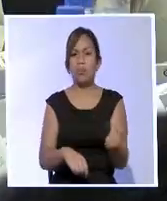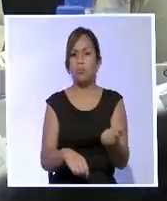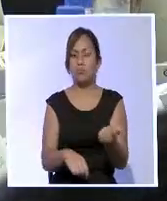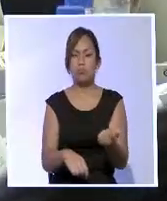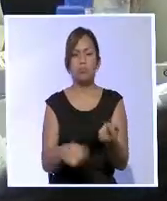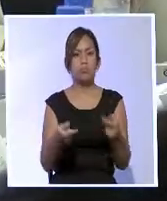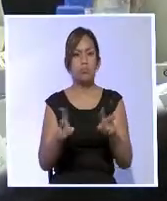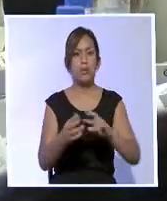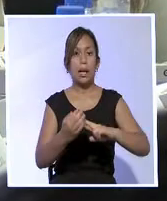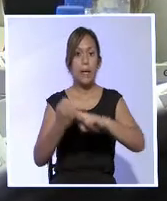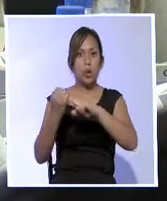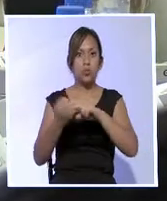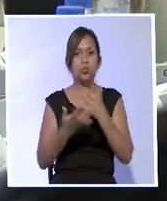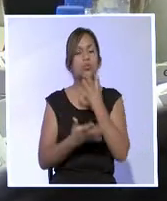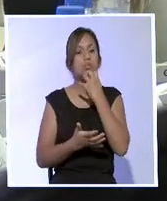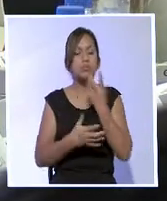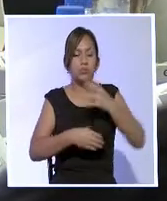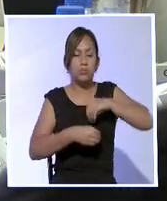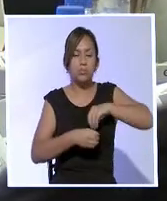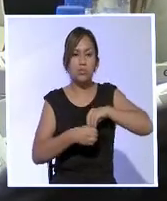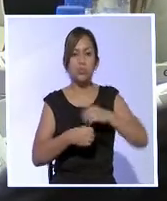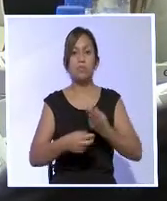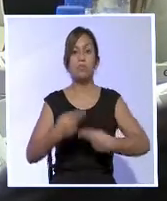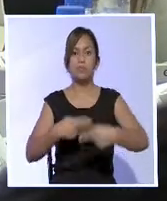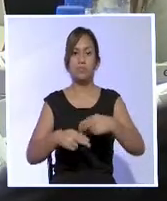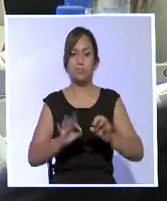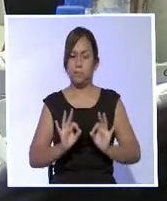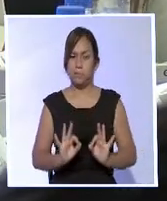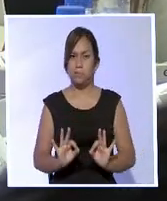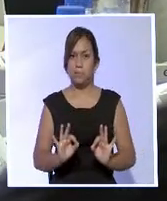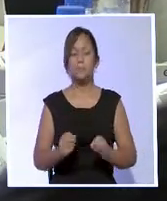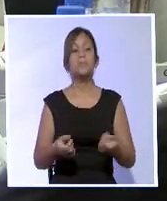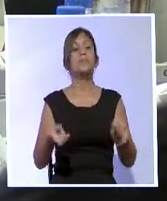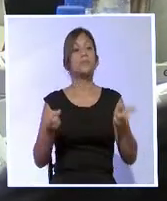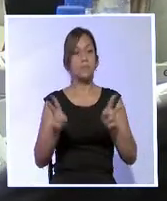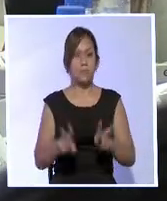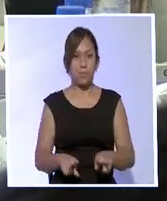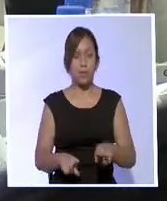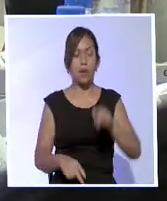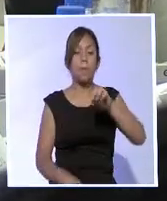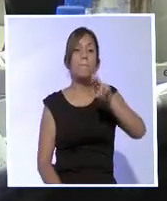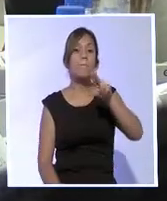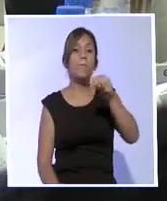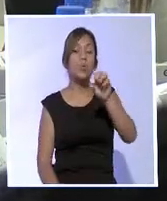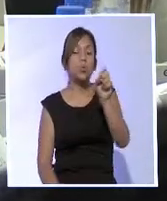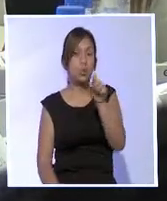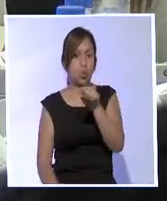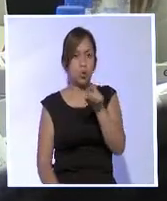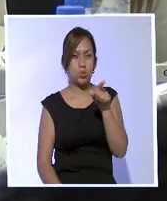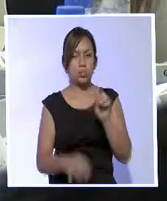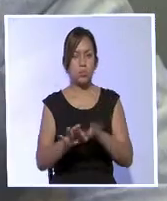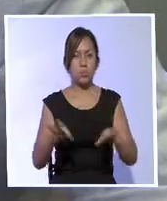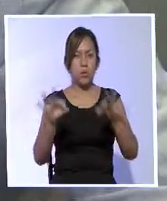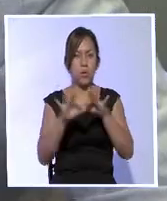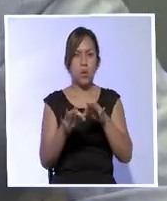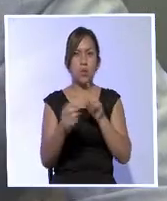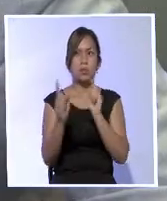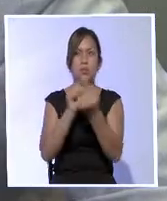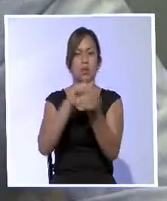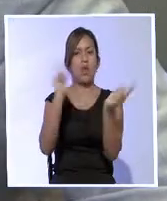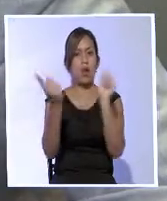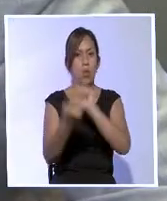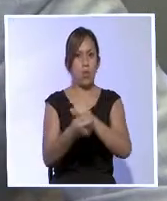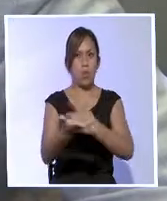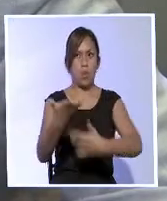e incentivar a los emprendedores el titular de la comisión pabel muñoz destacó la importancia de este tipo de encuentros que permiten